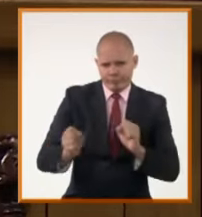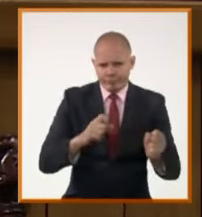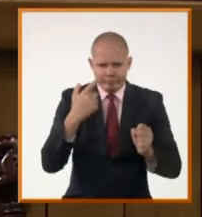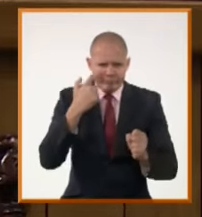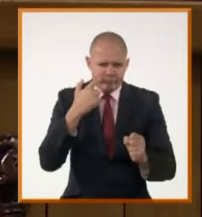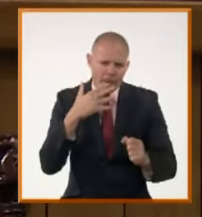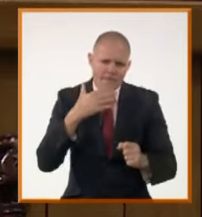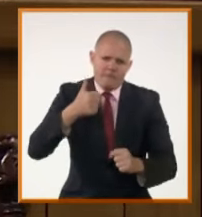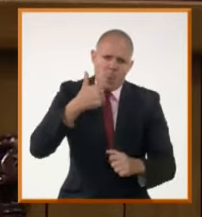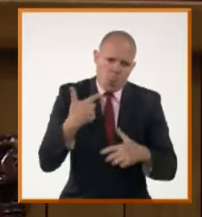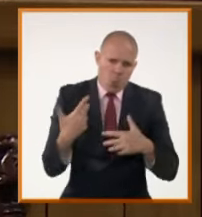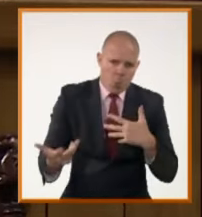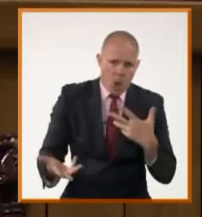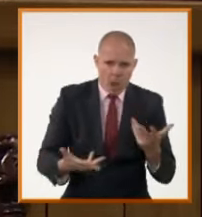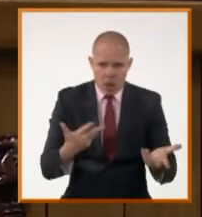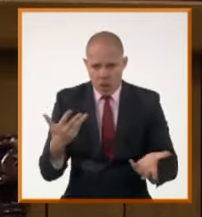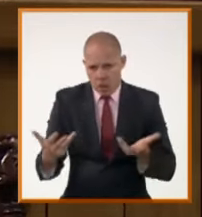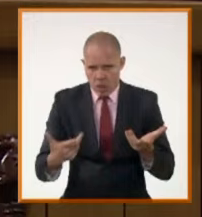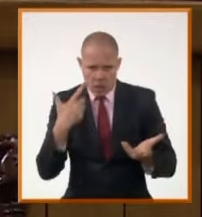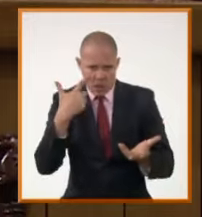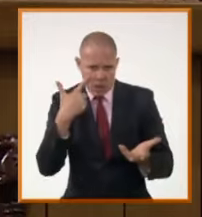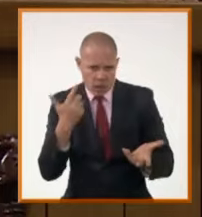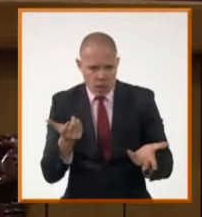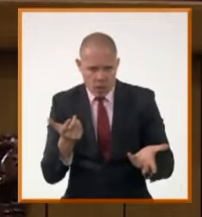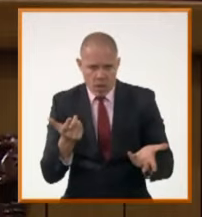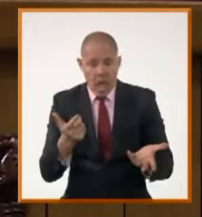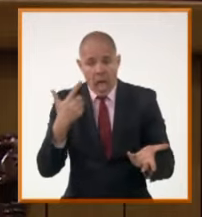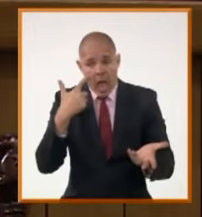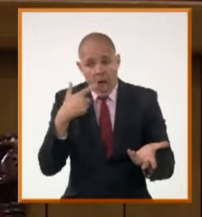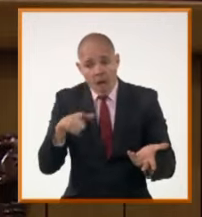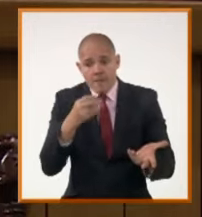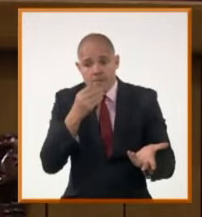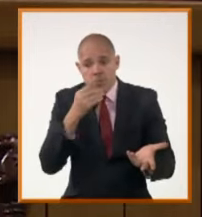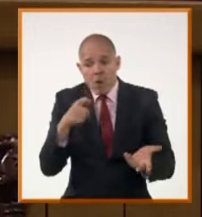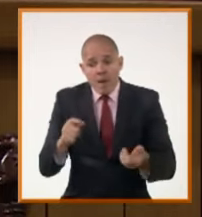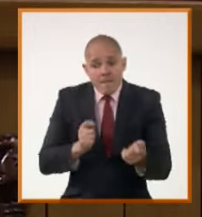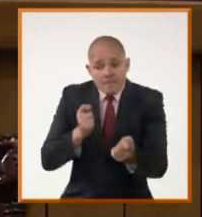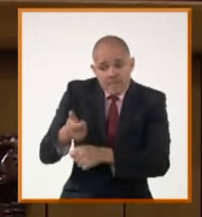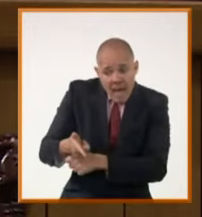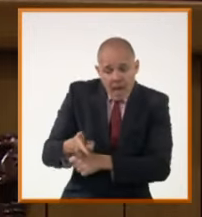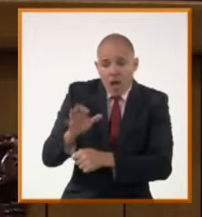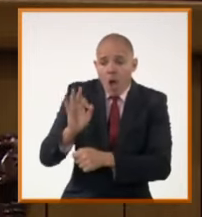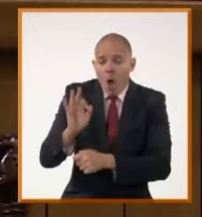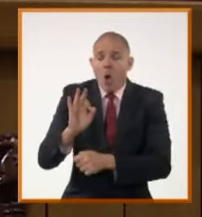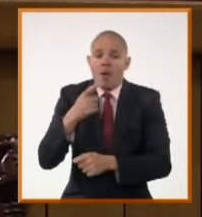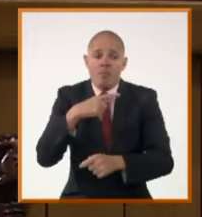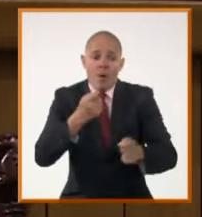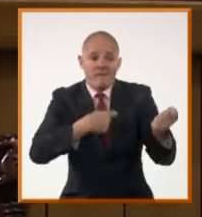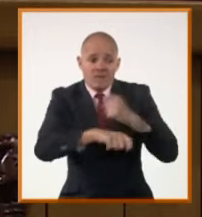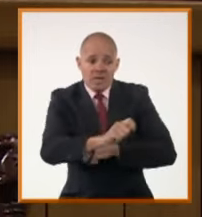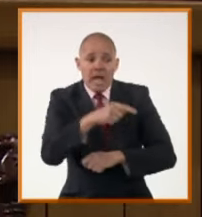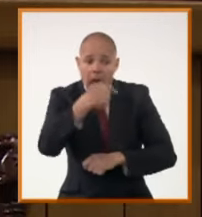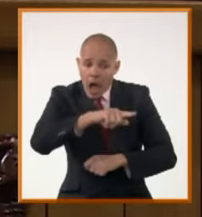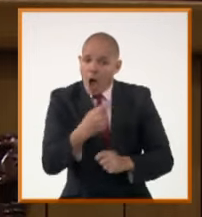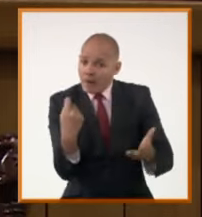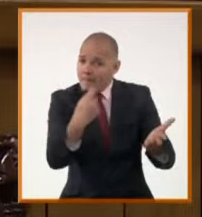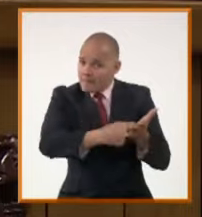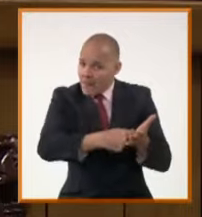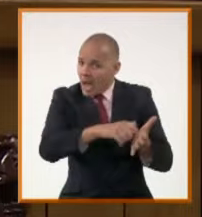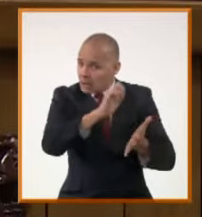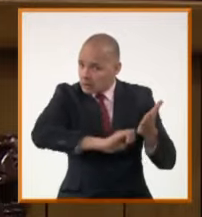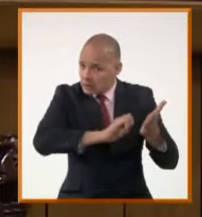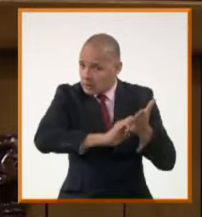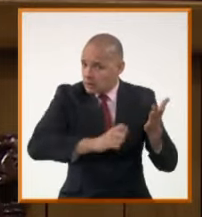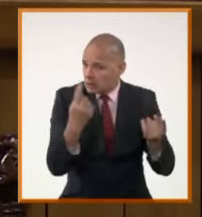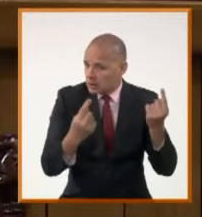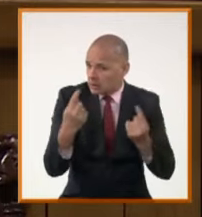favorable para ambas partes, y el impuesto sobre las ventas, sobre las utilidades, partir, todo eso lo estamos analizando, pero se